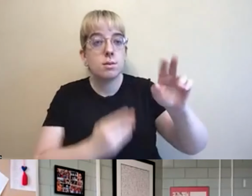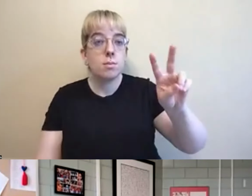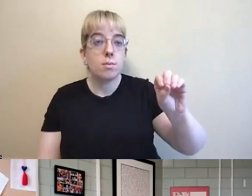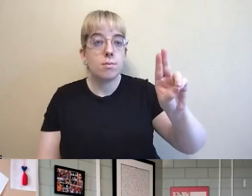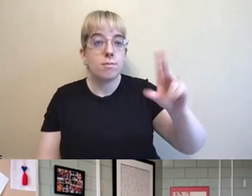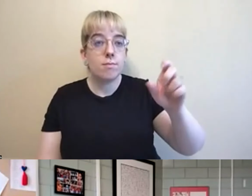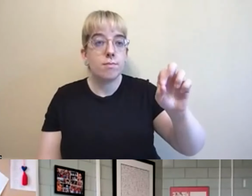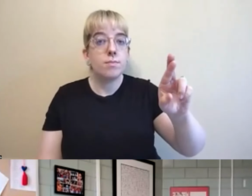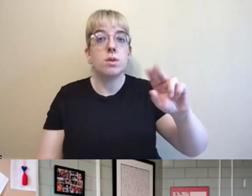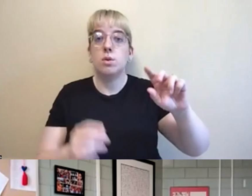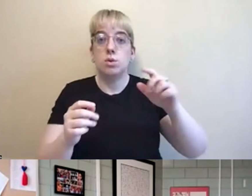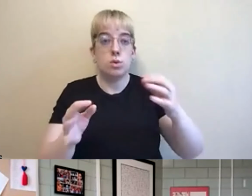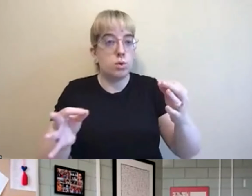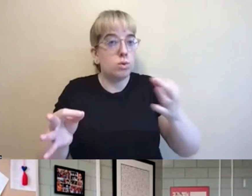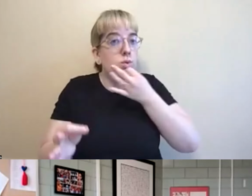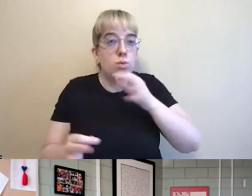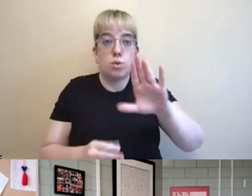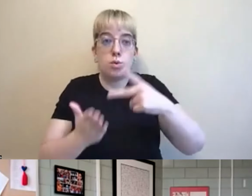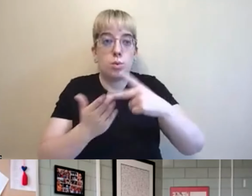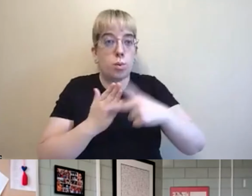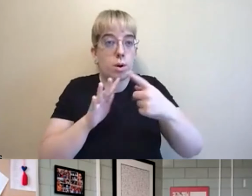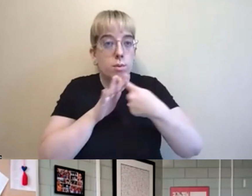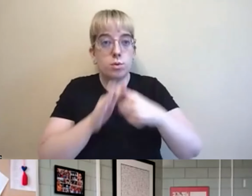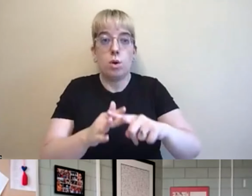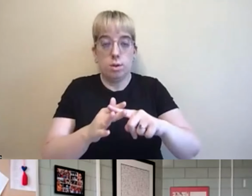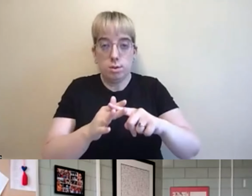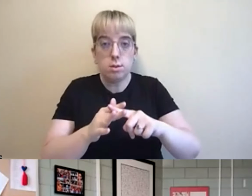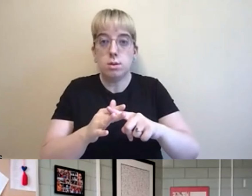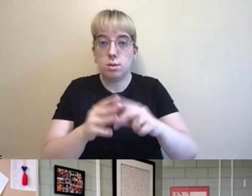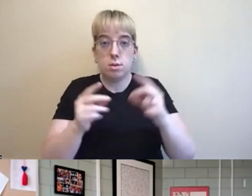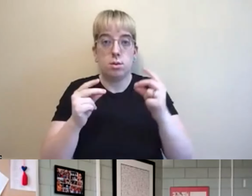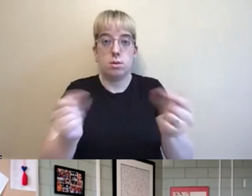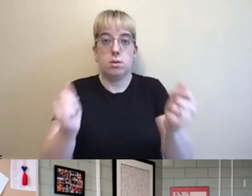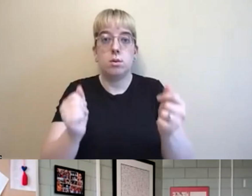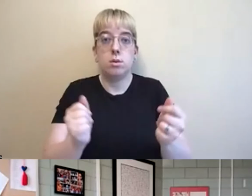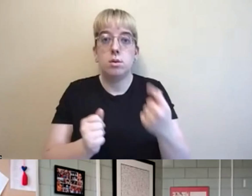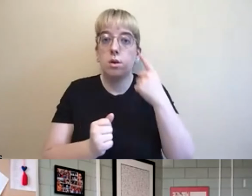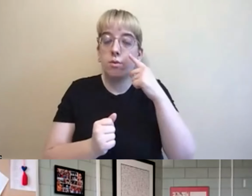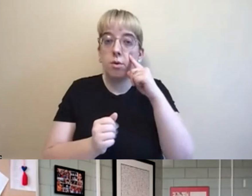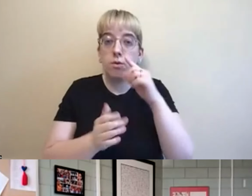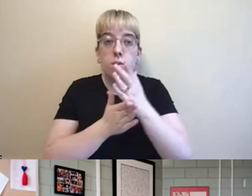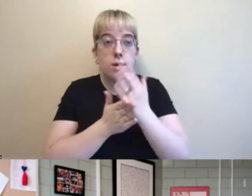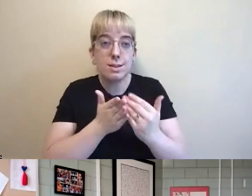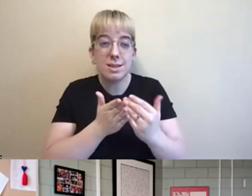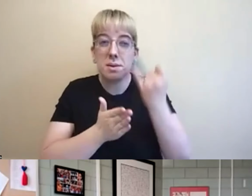la facturación tan pronto como empiece el programa?